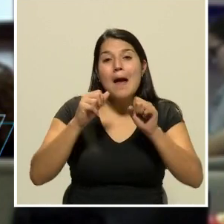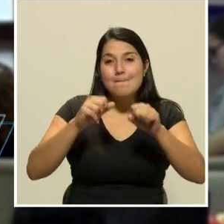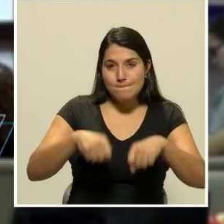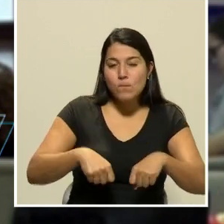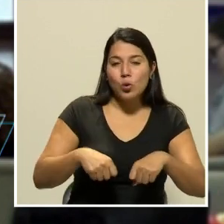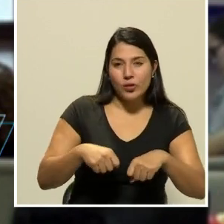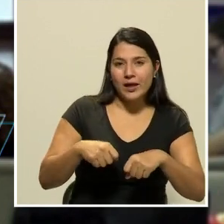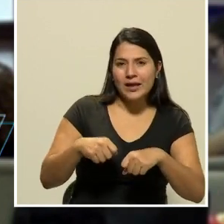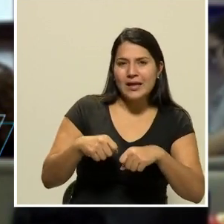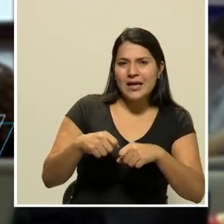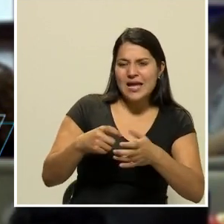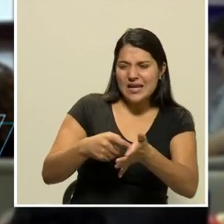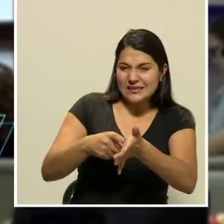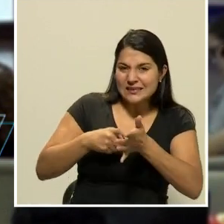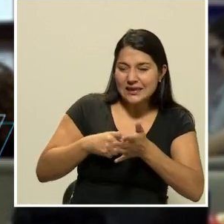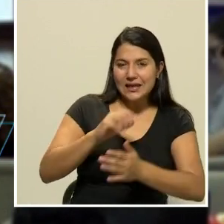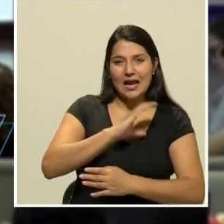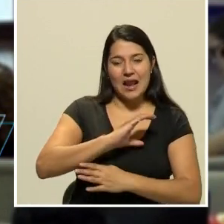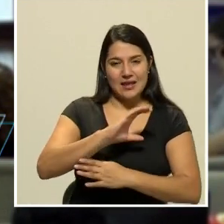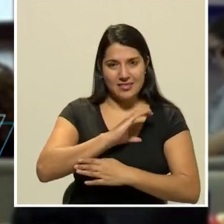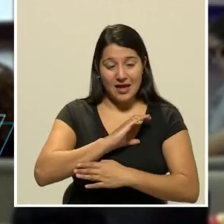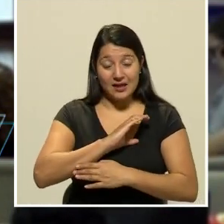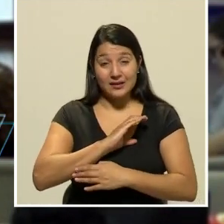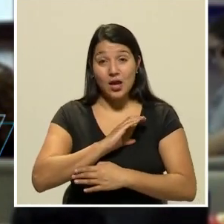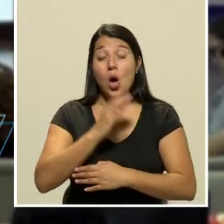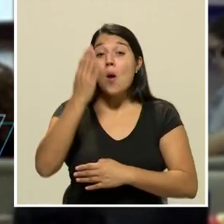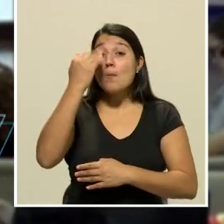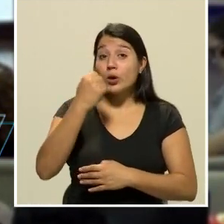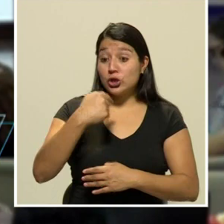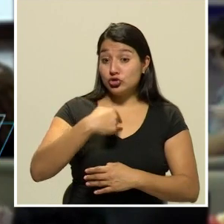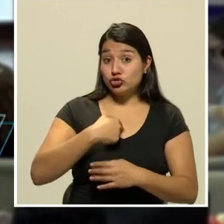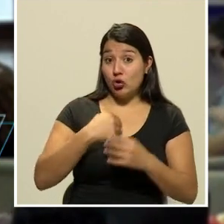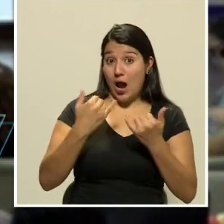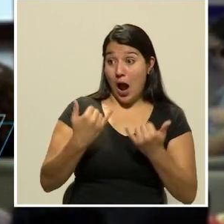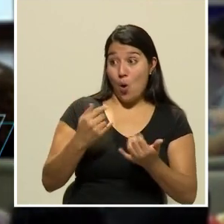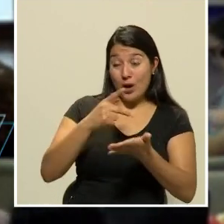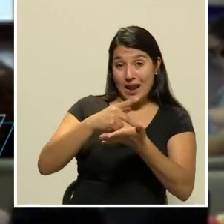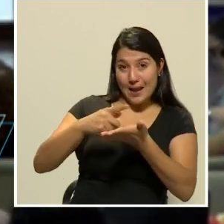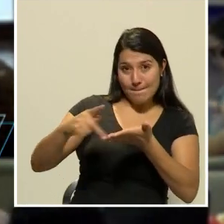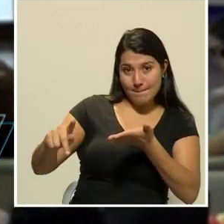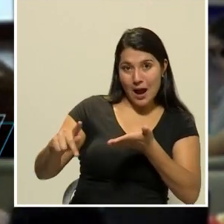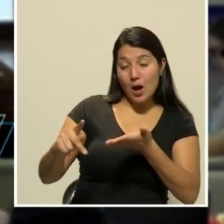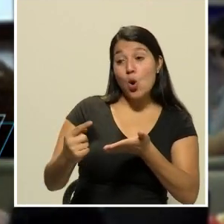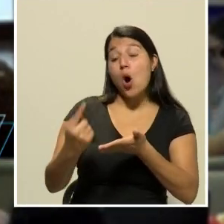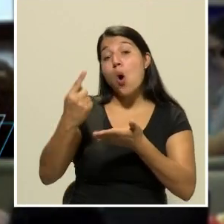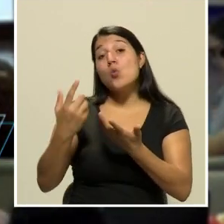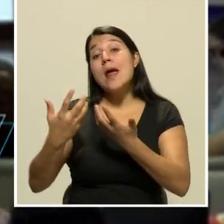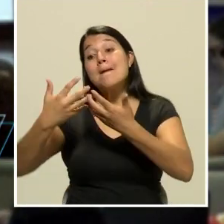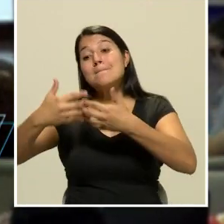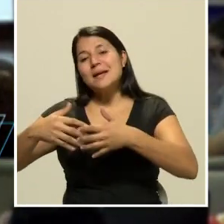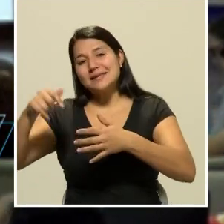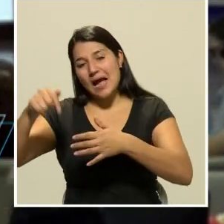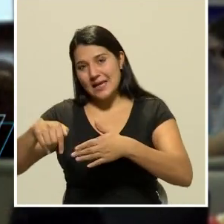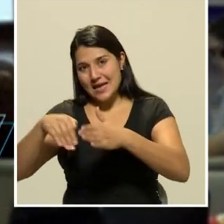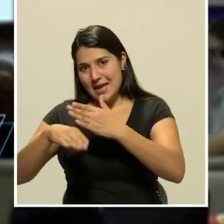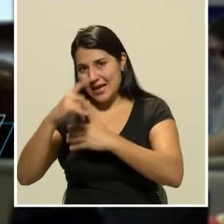Porque, como usted bien lo estaba ilustrando, yo estoy pagando a un proveedor aquí en Escazú por